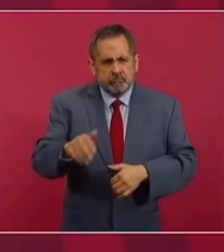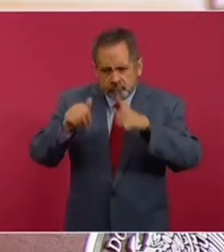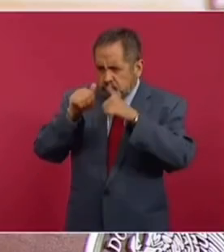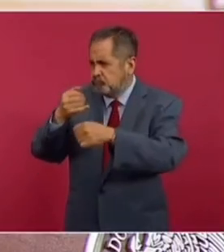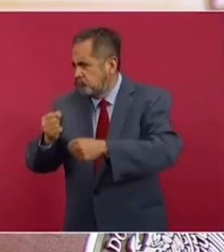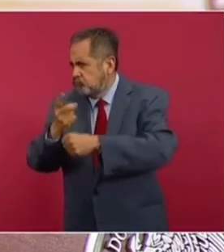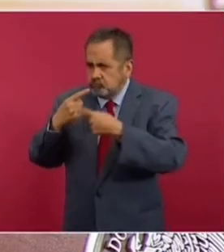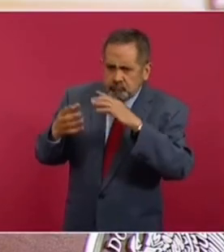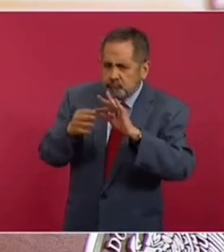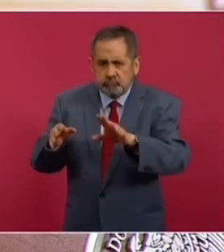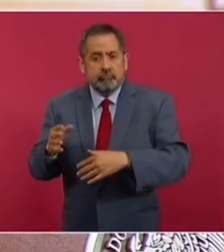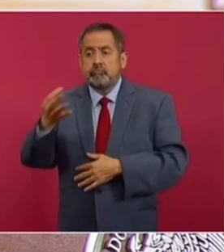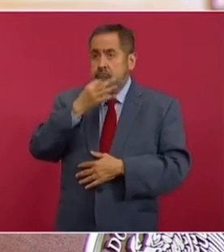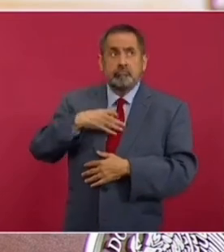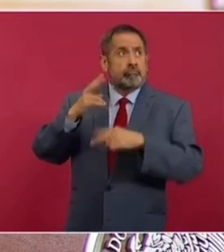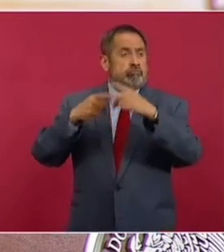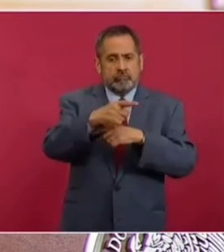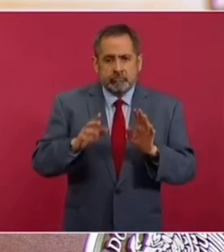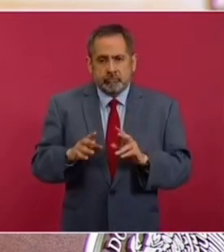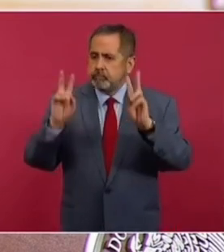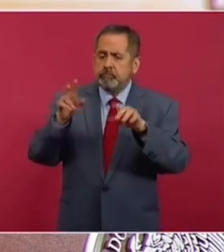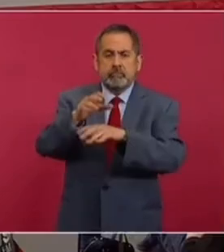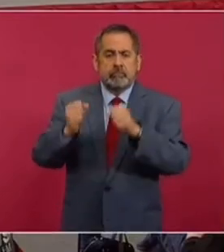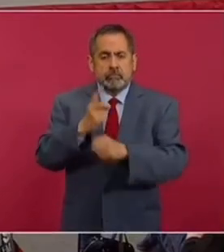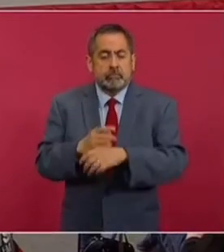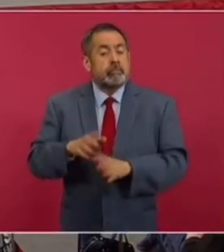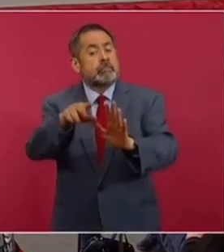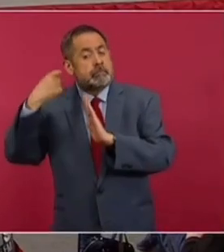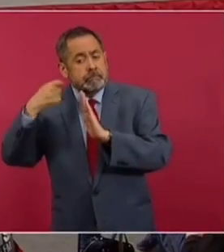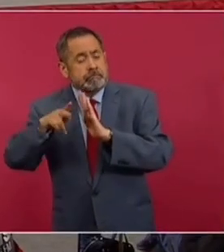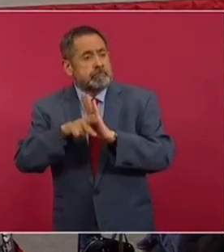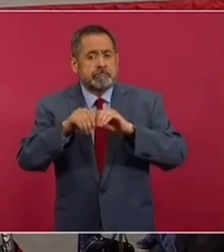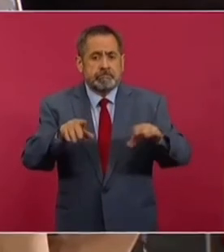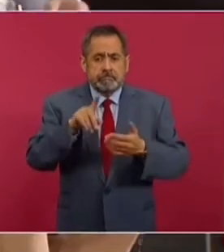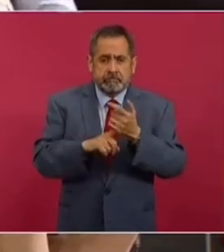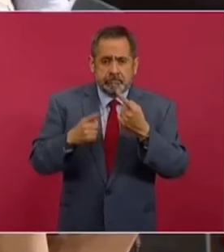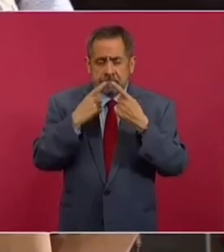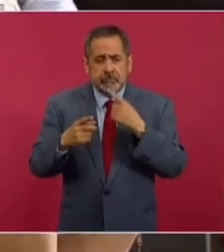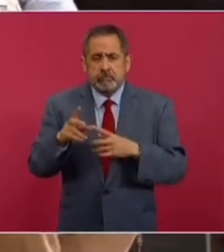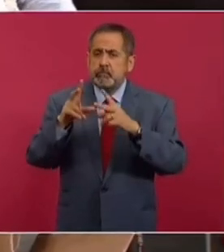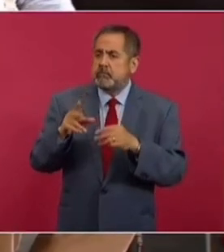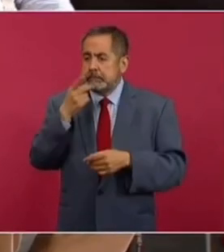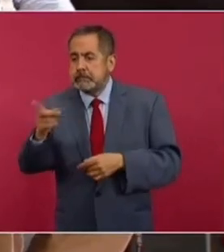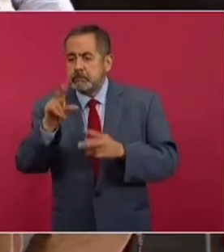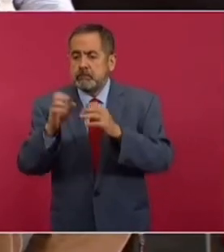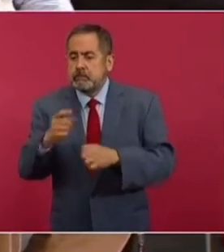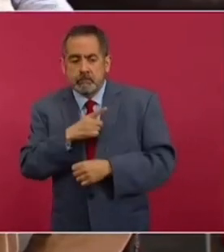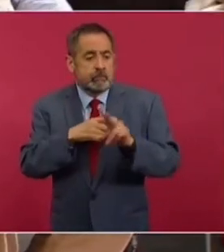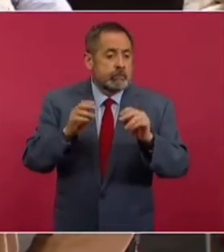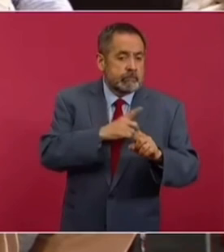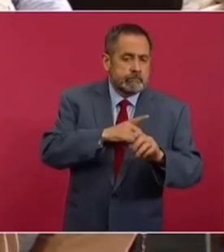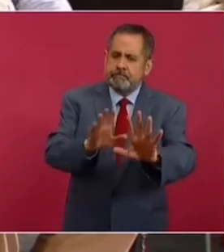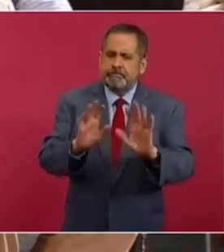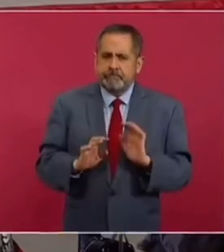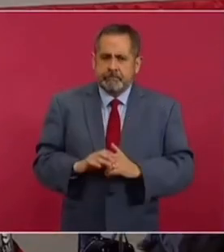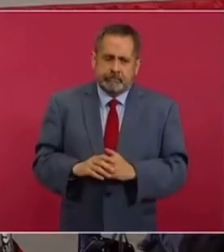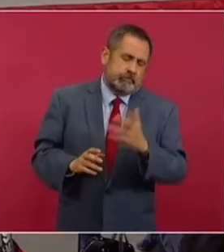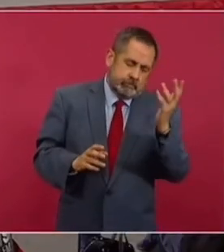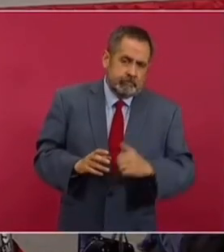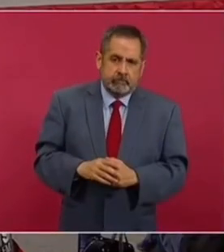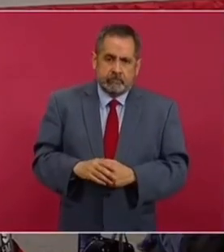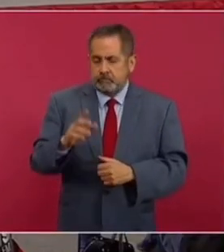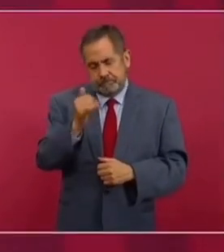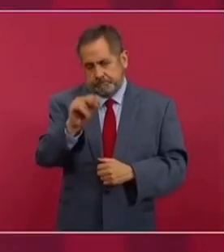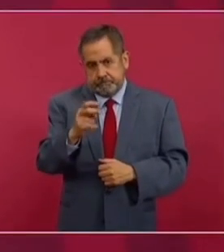información que yo tengo es que fueron a eso. Bueno, hay videos donde se observa que a temas de seguridad. Que hablan de que la gente pues le diga a usted que no está solo. Y que el 10 de abril, eso es inevitable. Una... O sea,